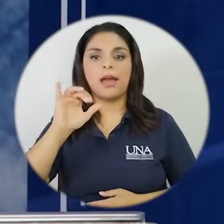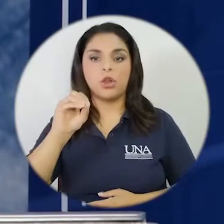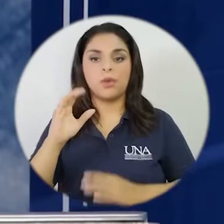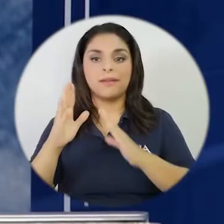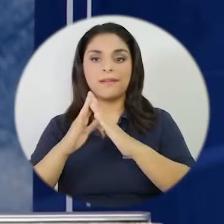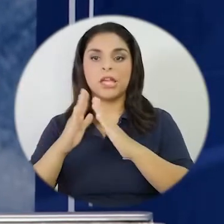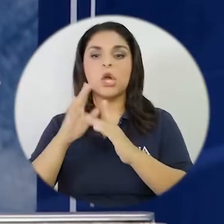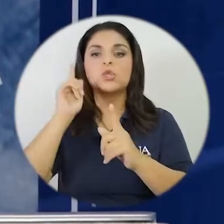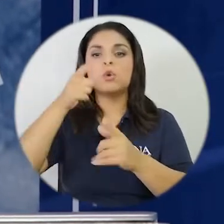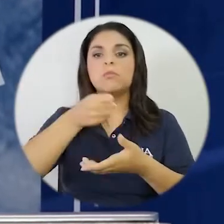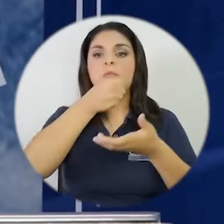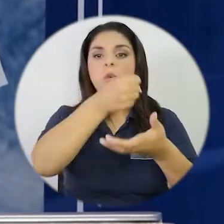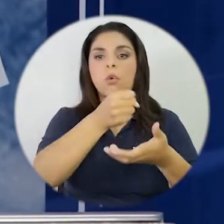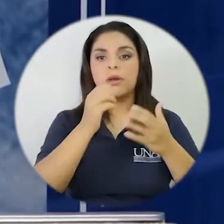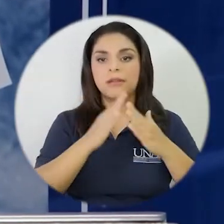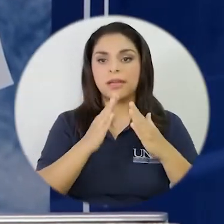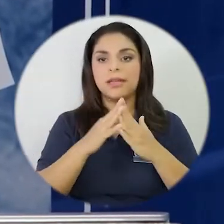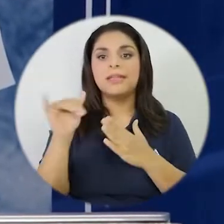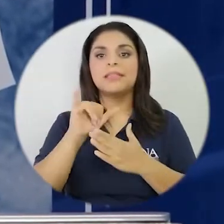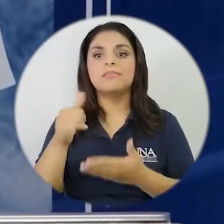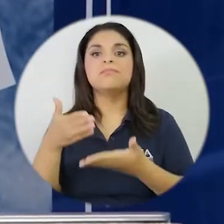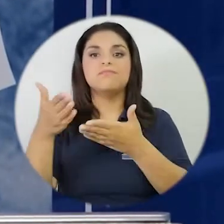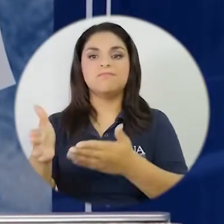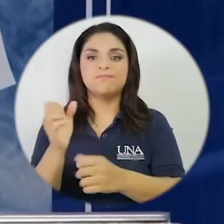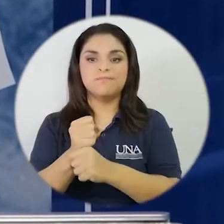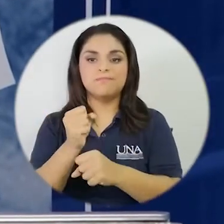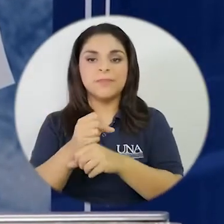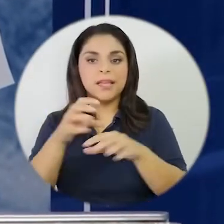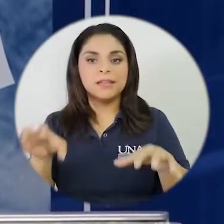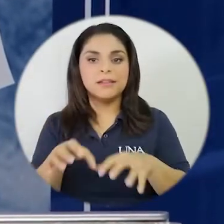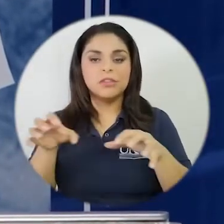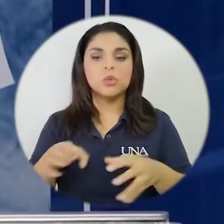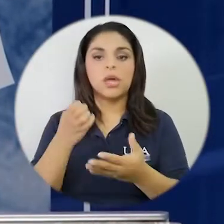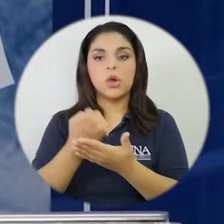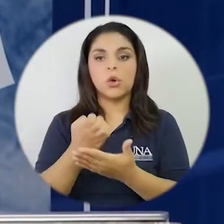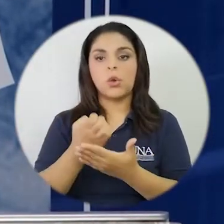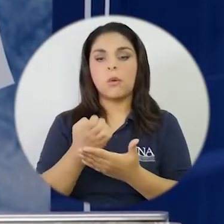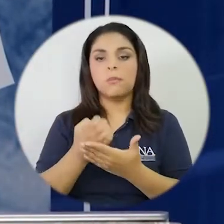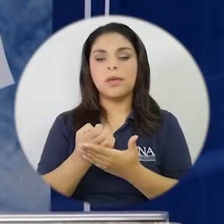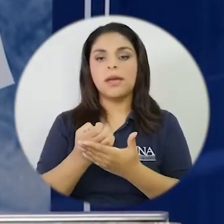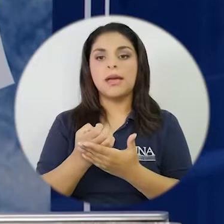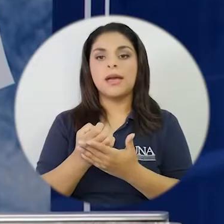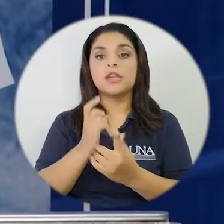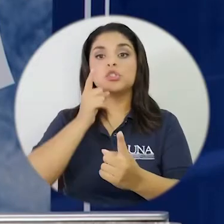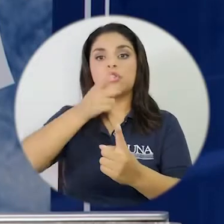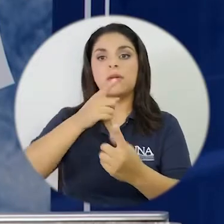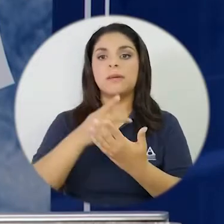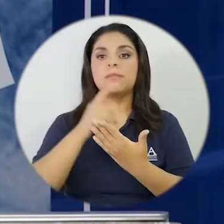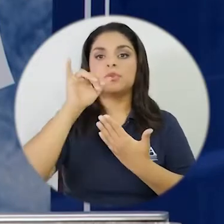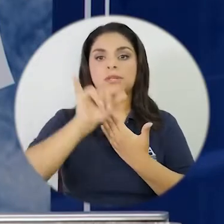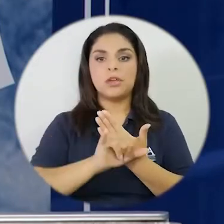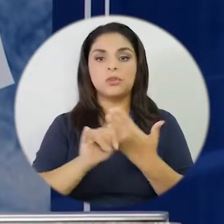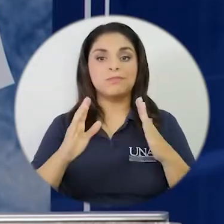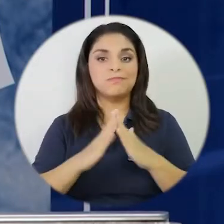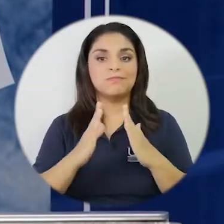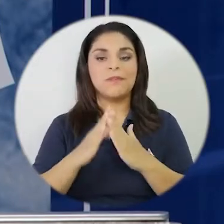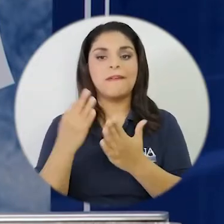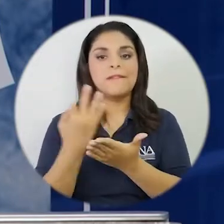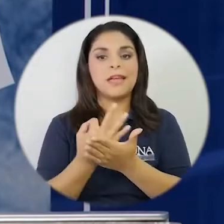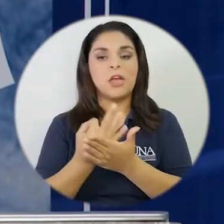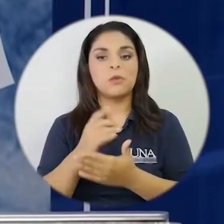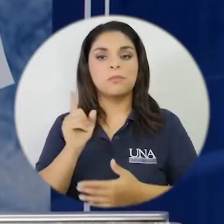del bono de la vivienda como por medio de la generación de empleo y reactivación económica alrededor de los proyectos de